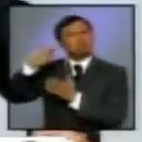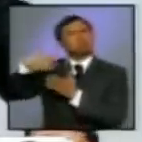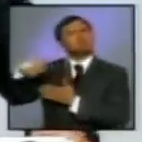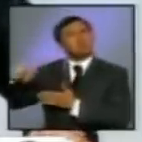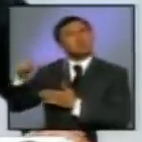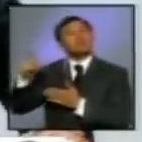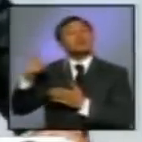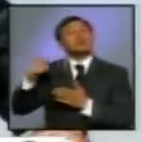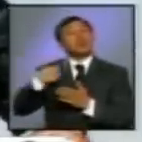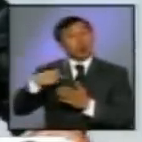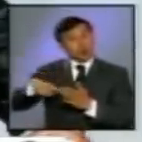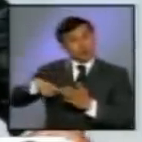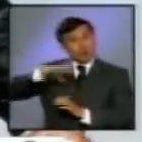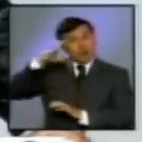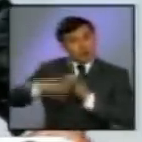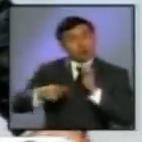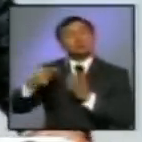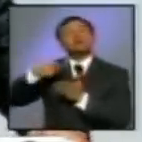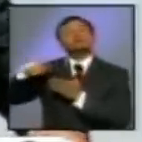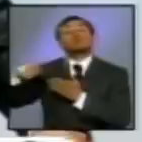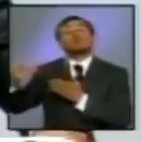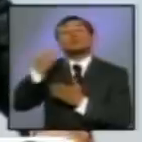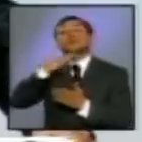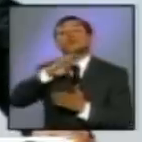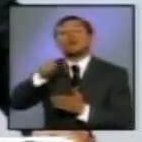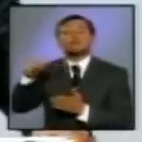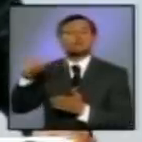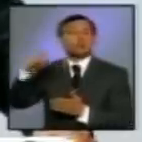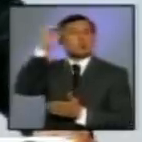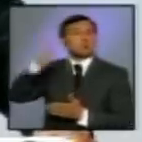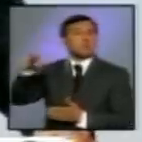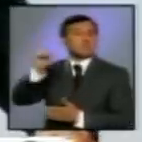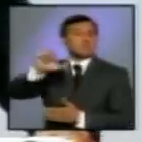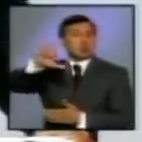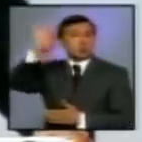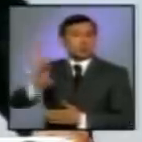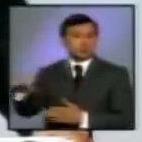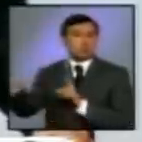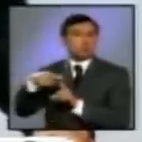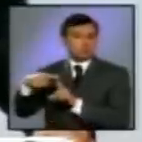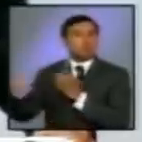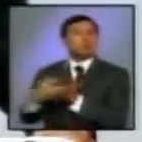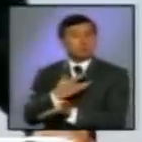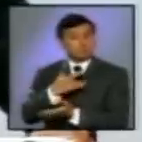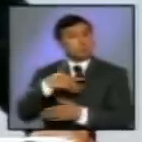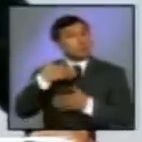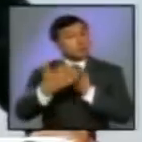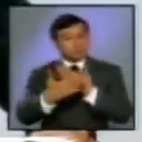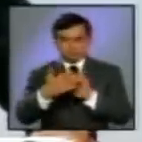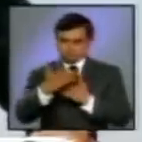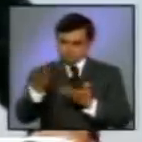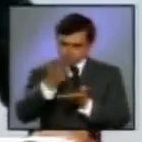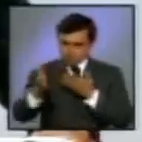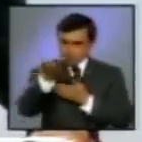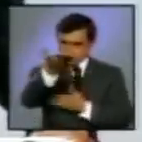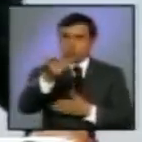la votación al término de mi gestión. Déjeme decirle a los mexicanos que el próximo primero de julio estará en sus manos decidir